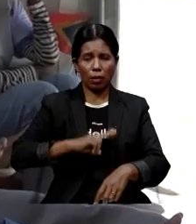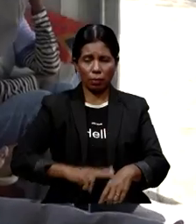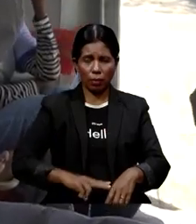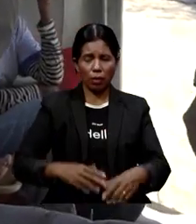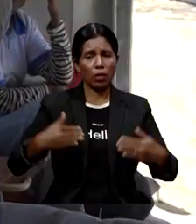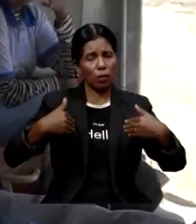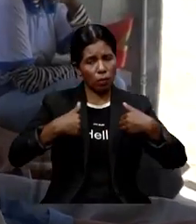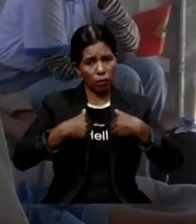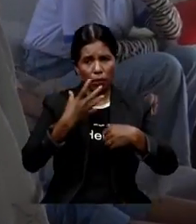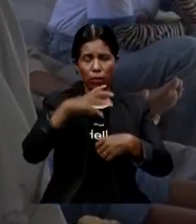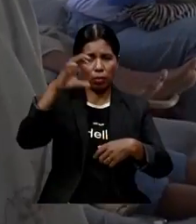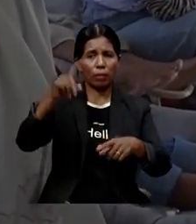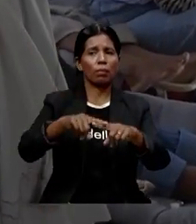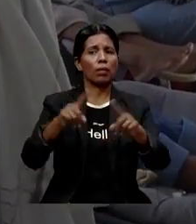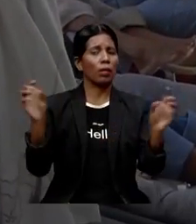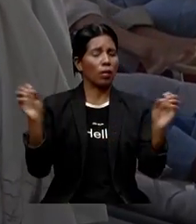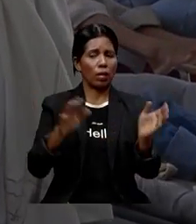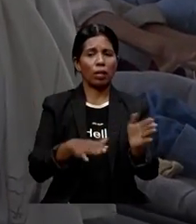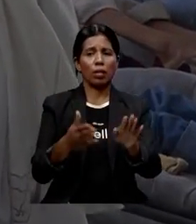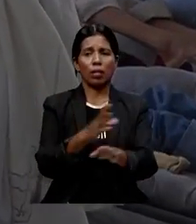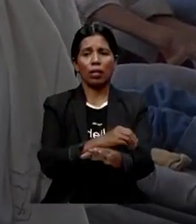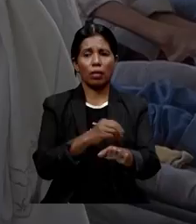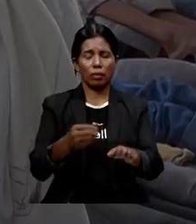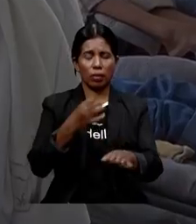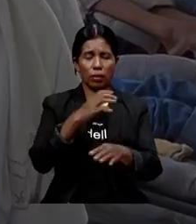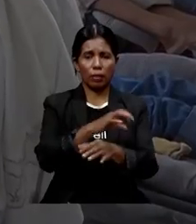no loromanas, mai be lahamate vontade